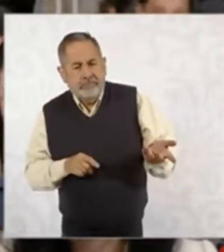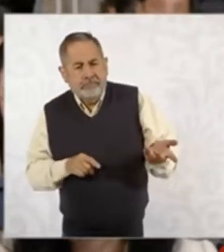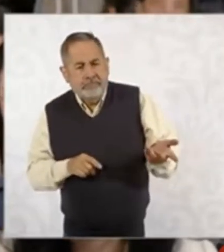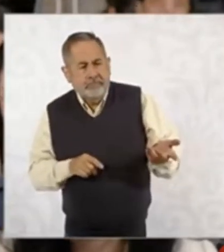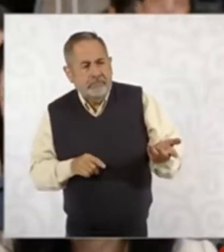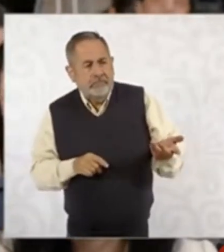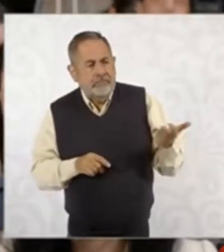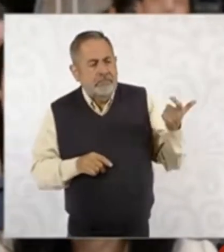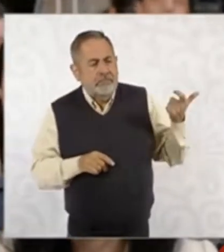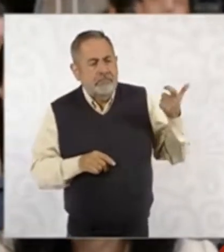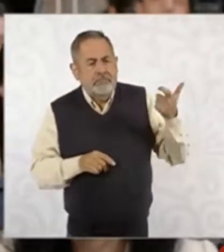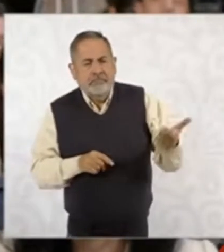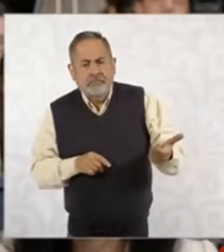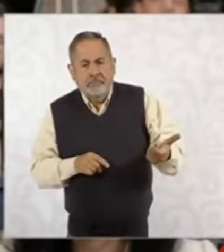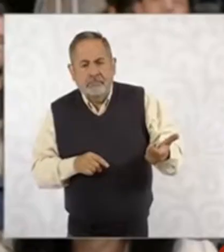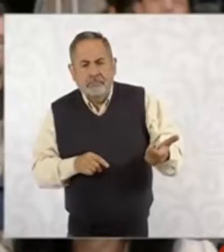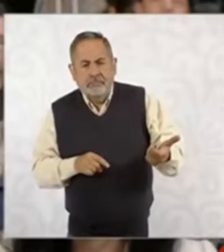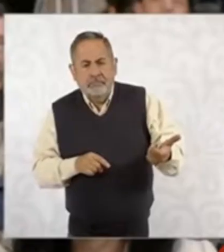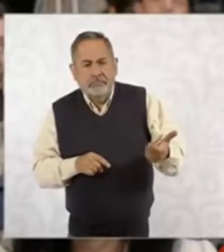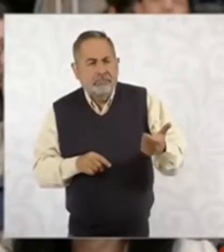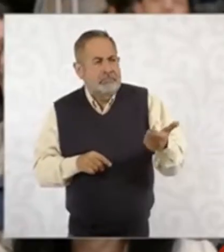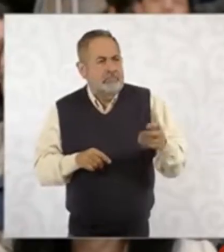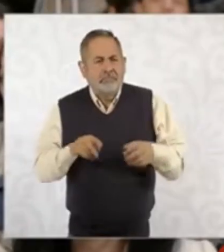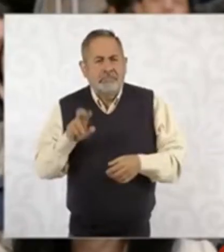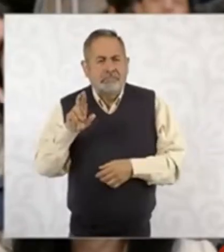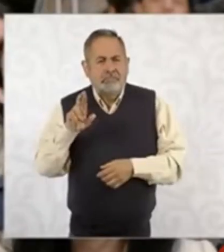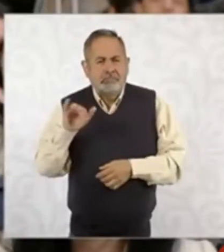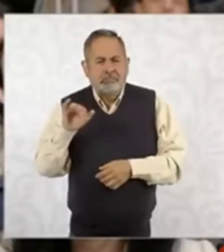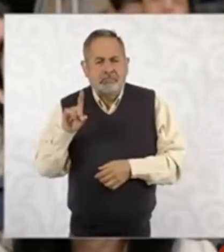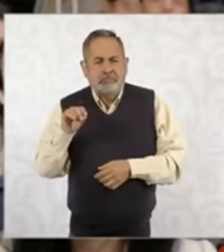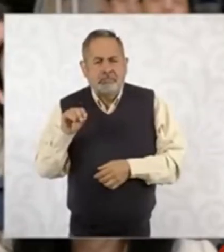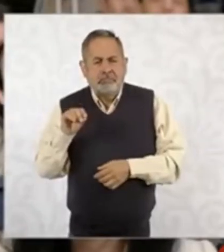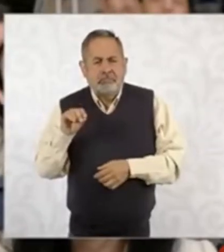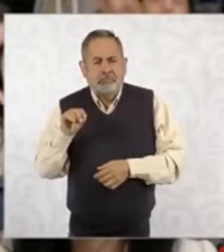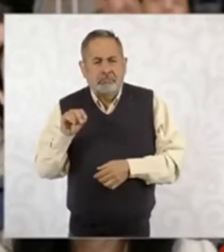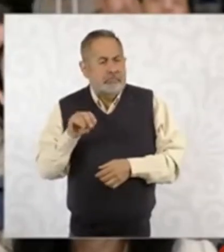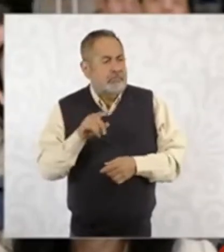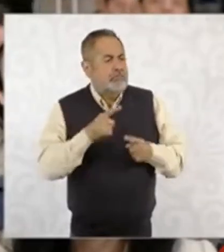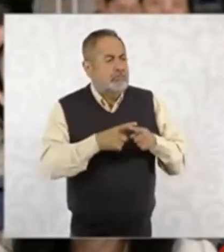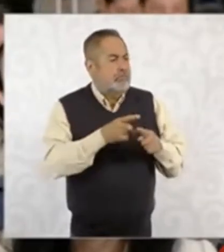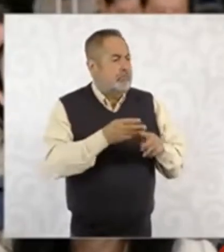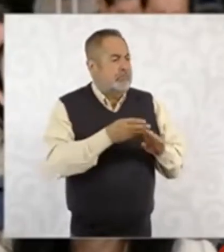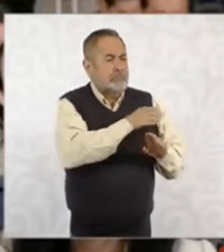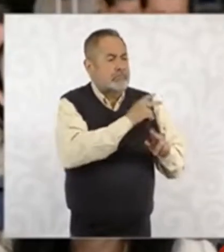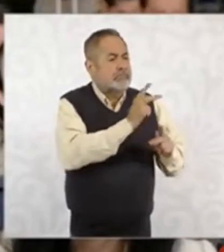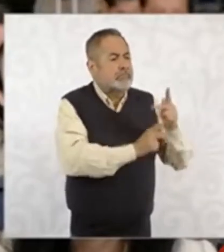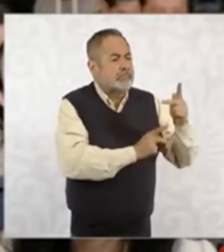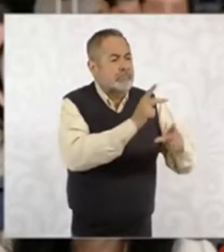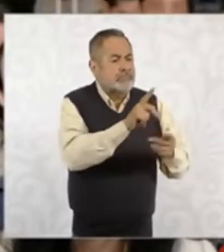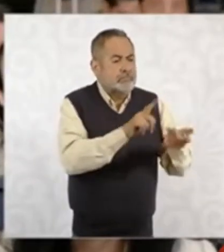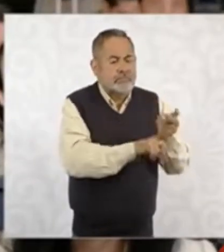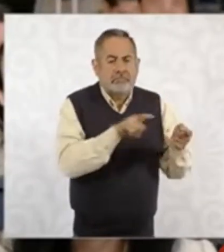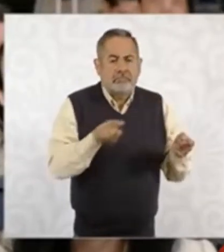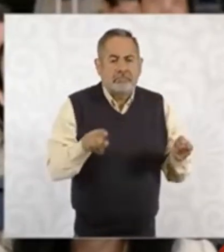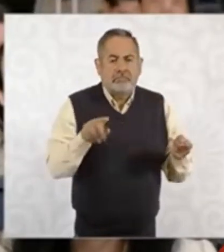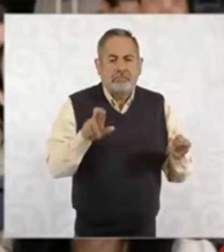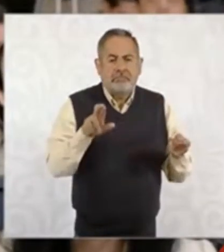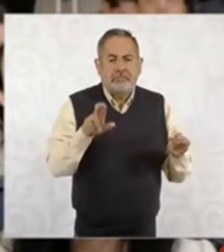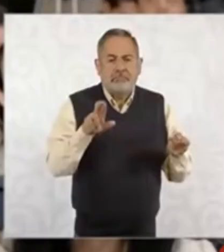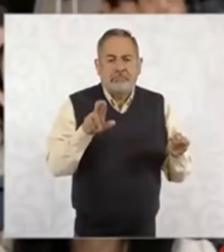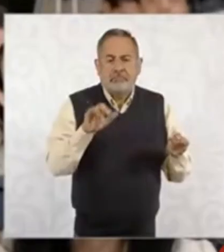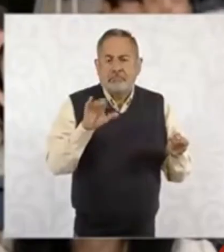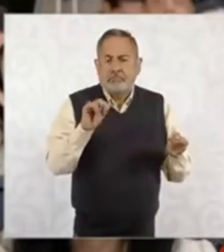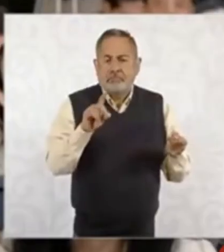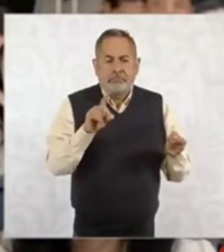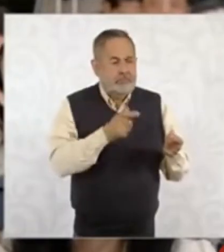ese dinero a manos de Ricardo Salinas Pliego, ese dinero que le prestó en un claro conflicto de interés el hermano del